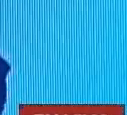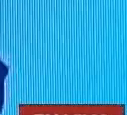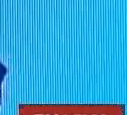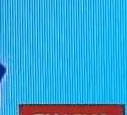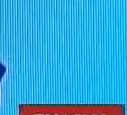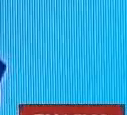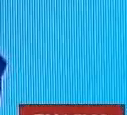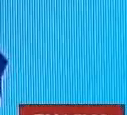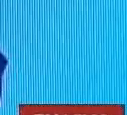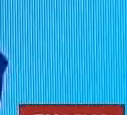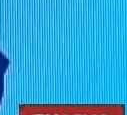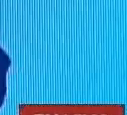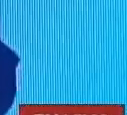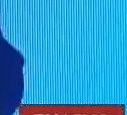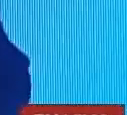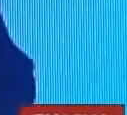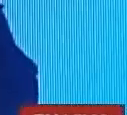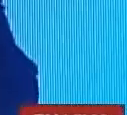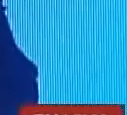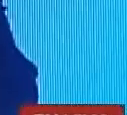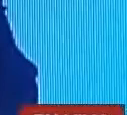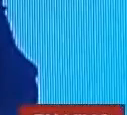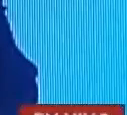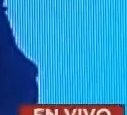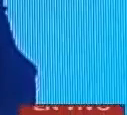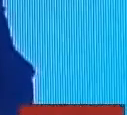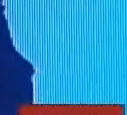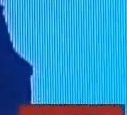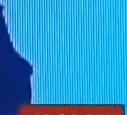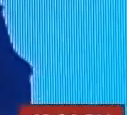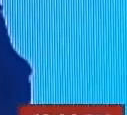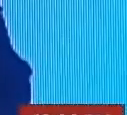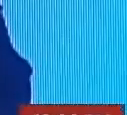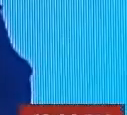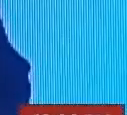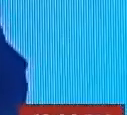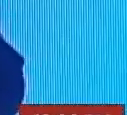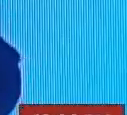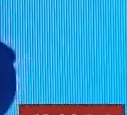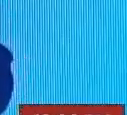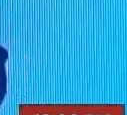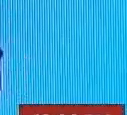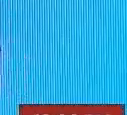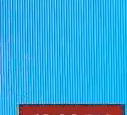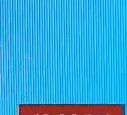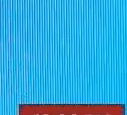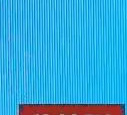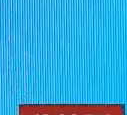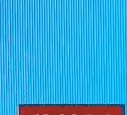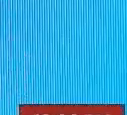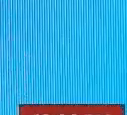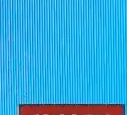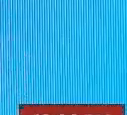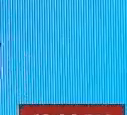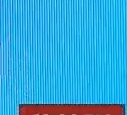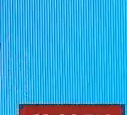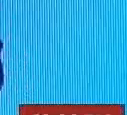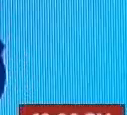algunos sectores un pasado que nos unificara una historia que nos abrazara